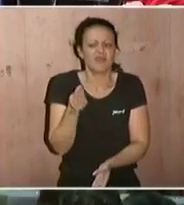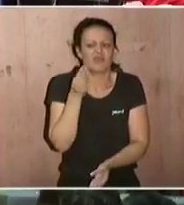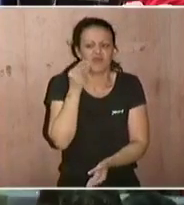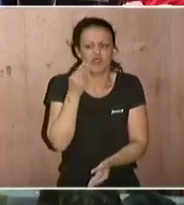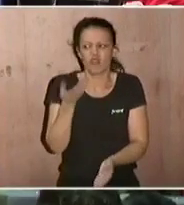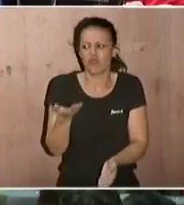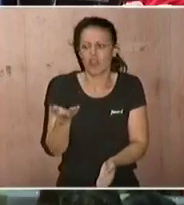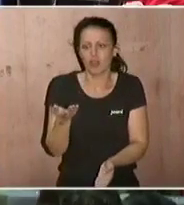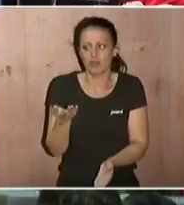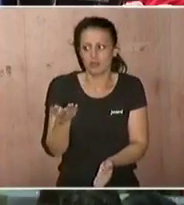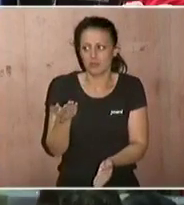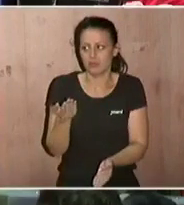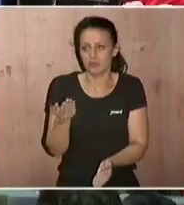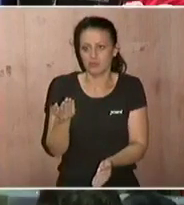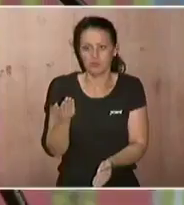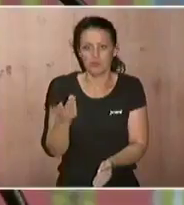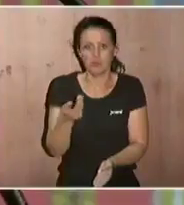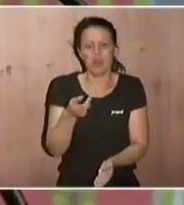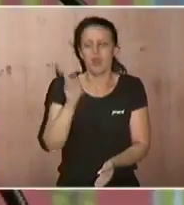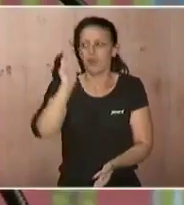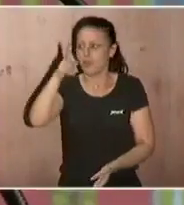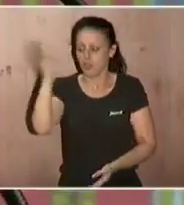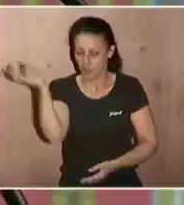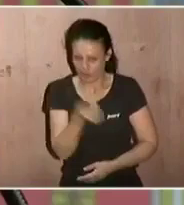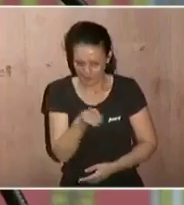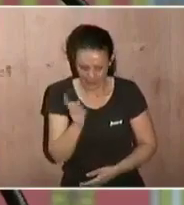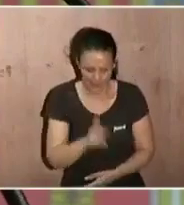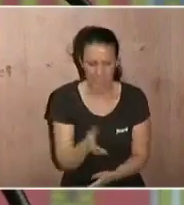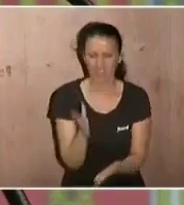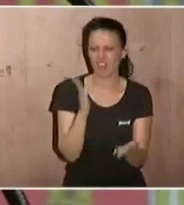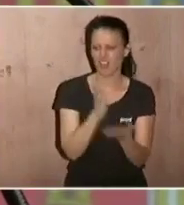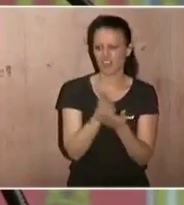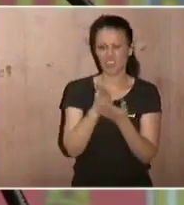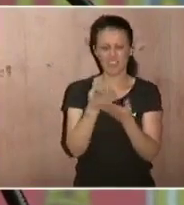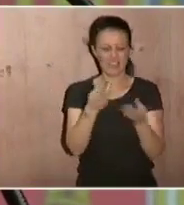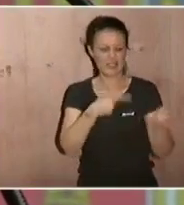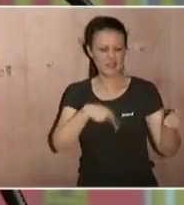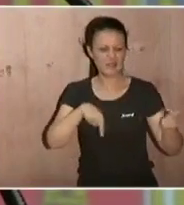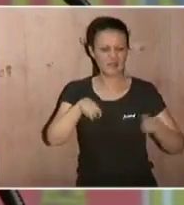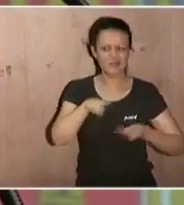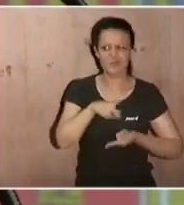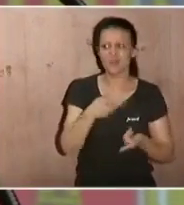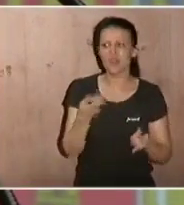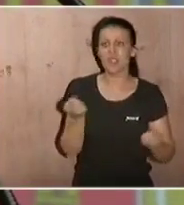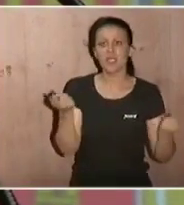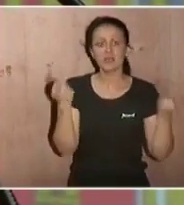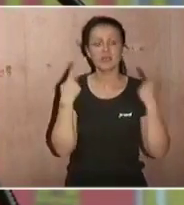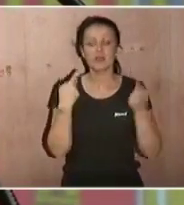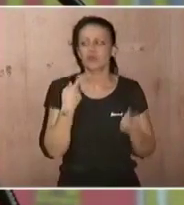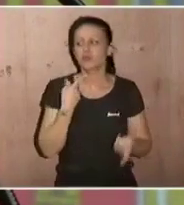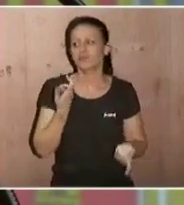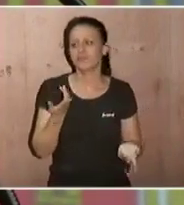claramente, los profesores absentistas, las clases triviales y los alumnos perezosos.